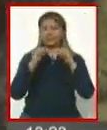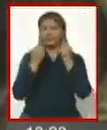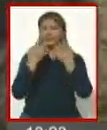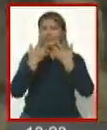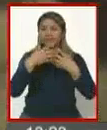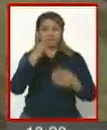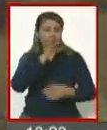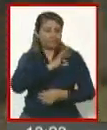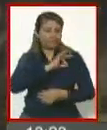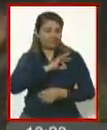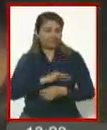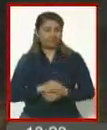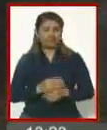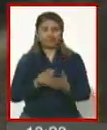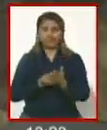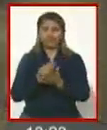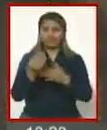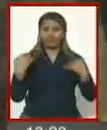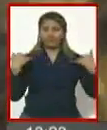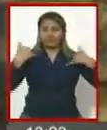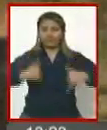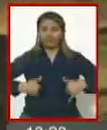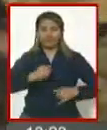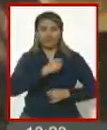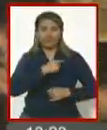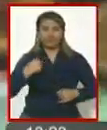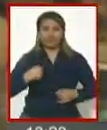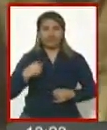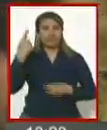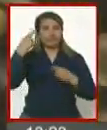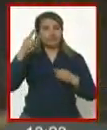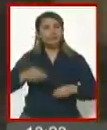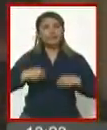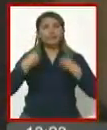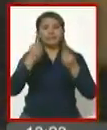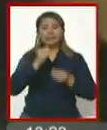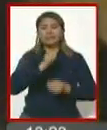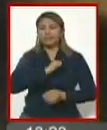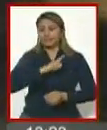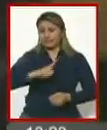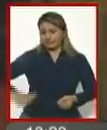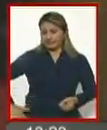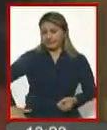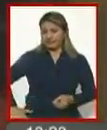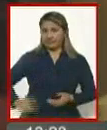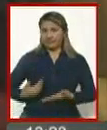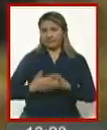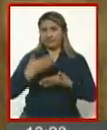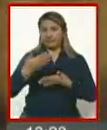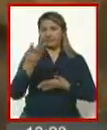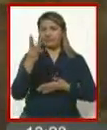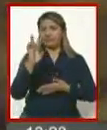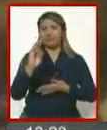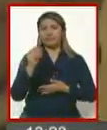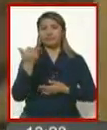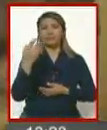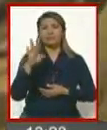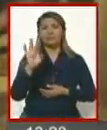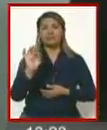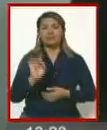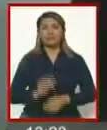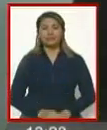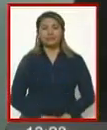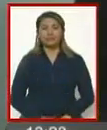para beneficiarse con la adjudicación de las mochilas chinas para la alcaldía de Cercado para la gestión 2017 y